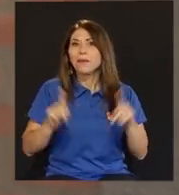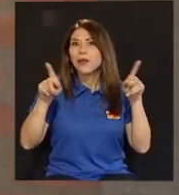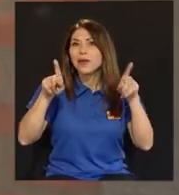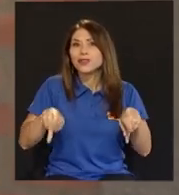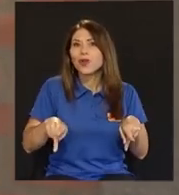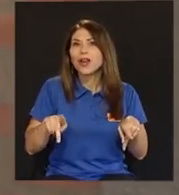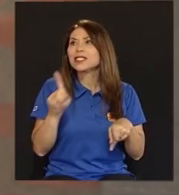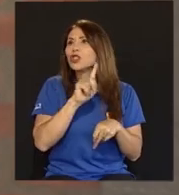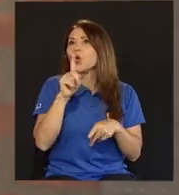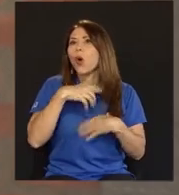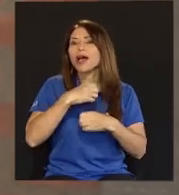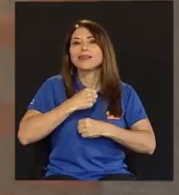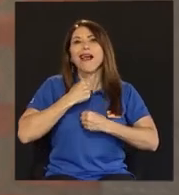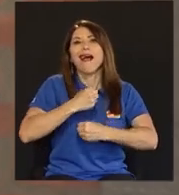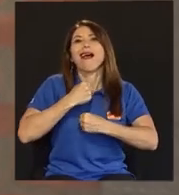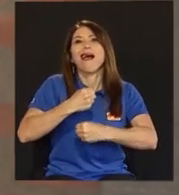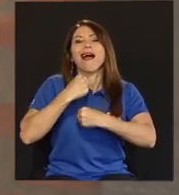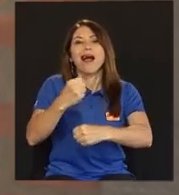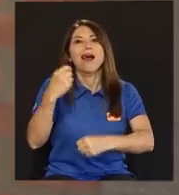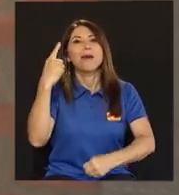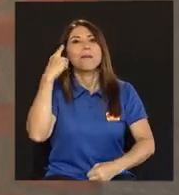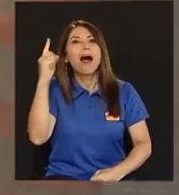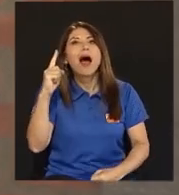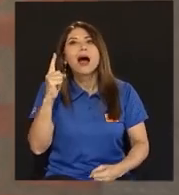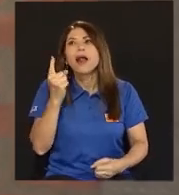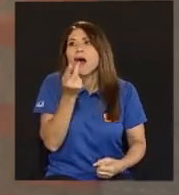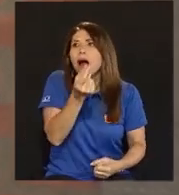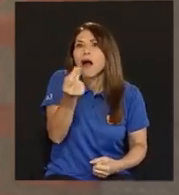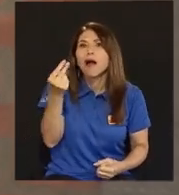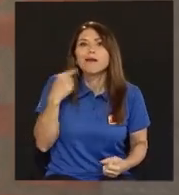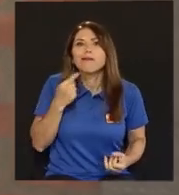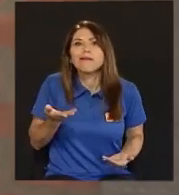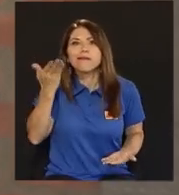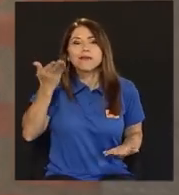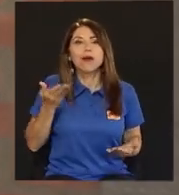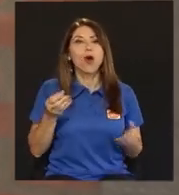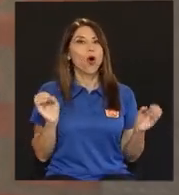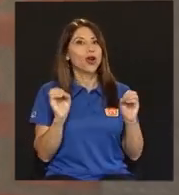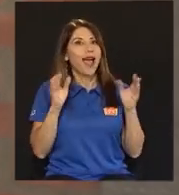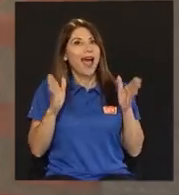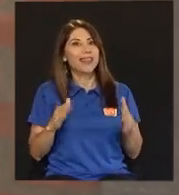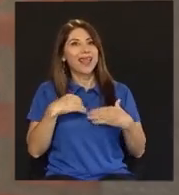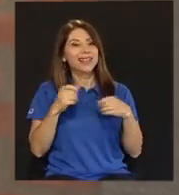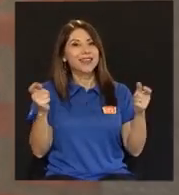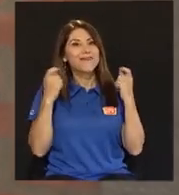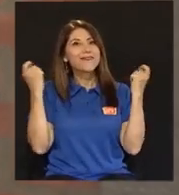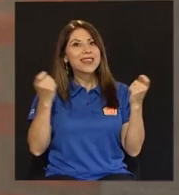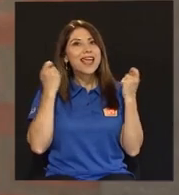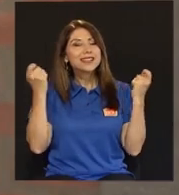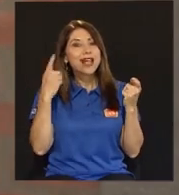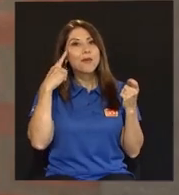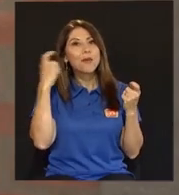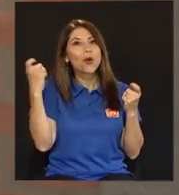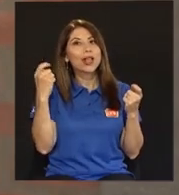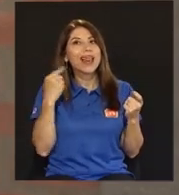suba o nadie hace fiesta porque la inflación y la inflación en Costa Rica en los últimos